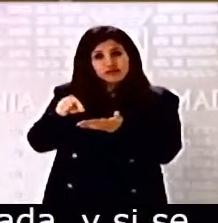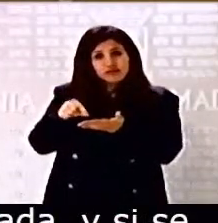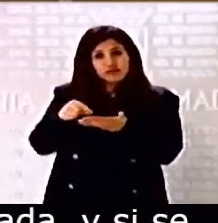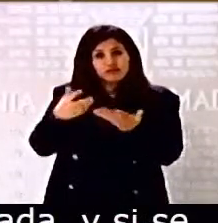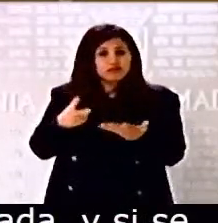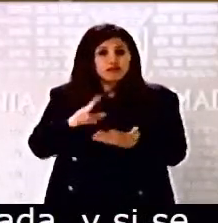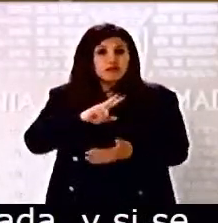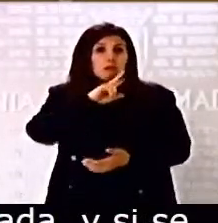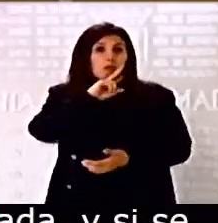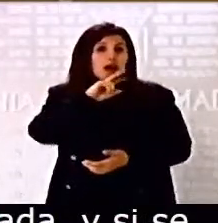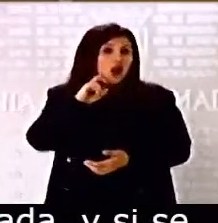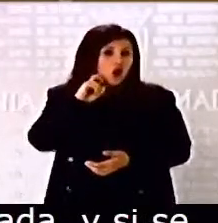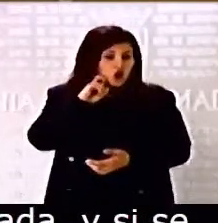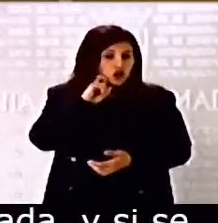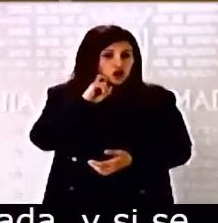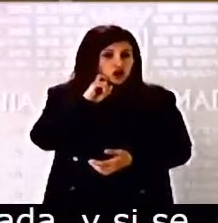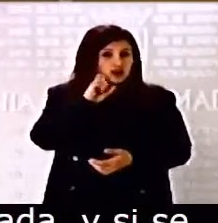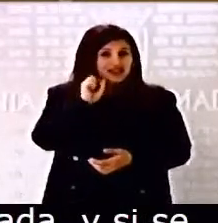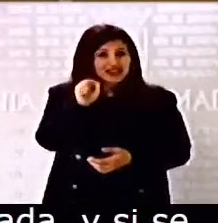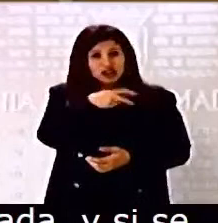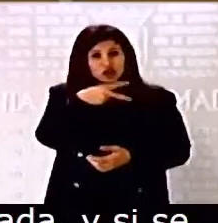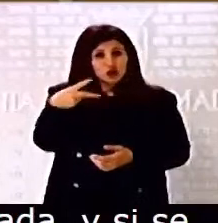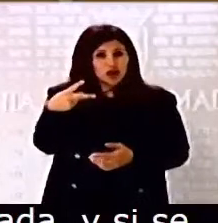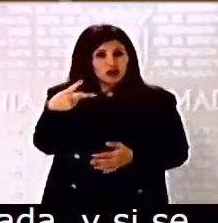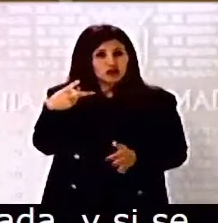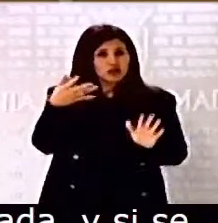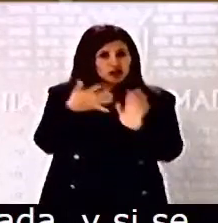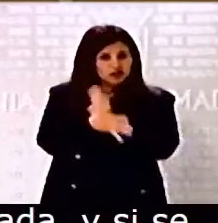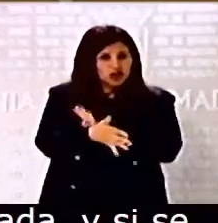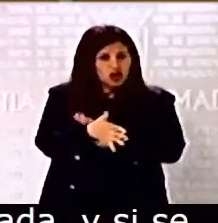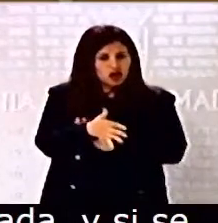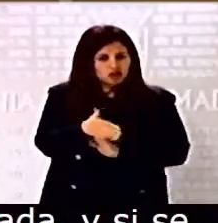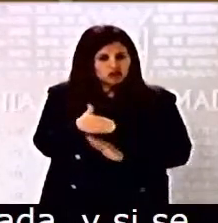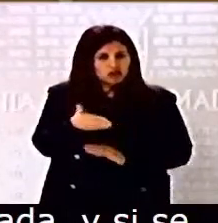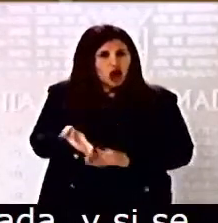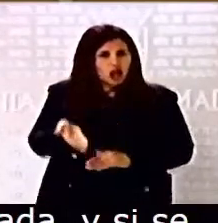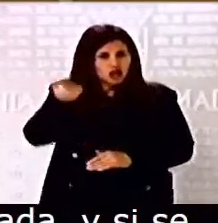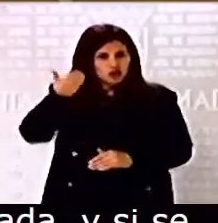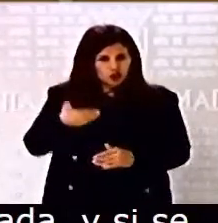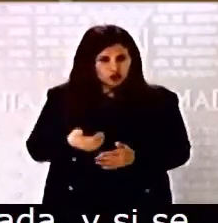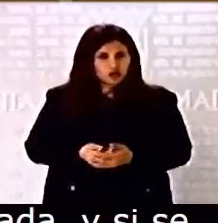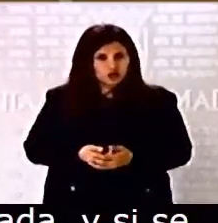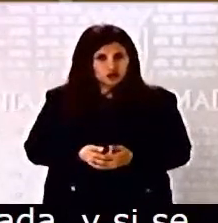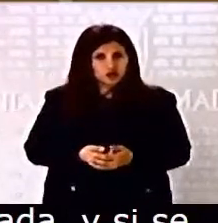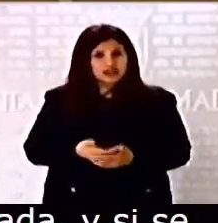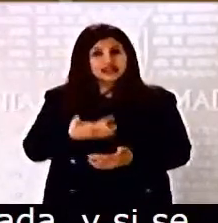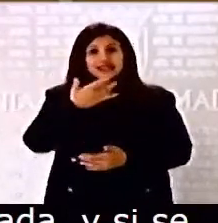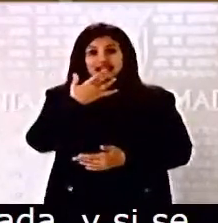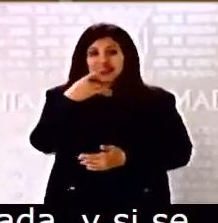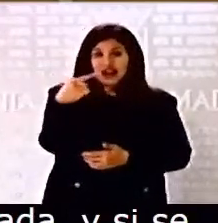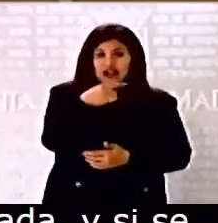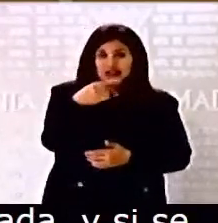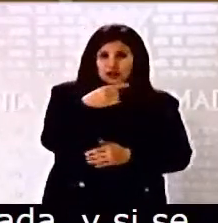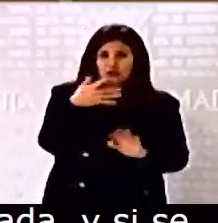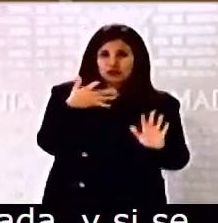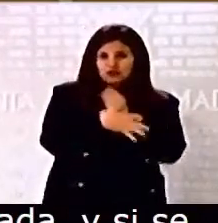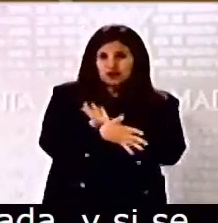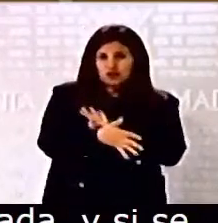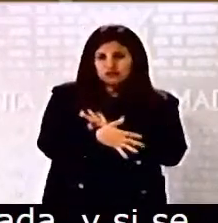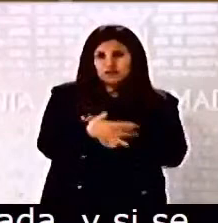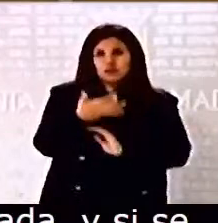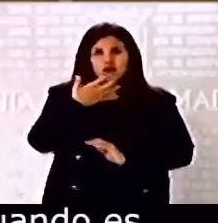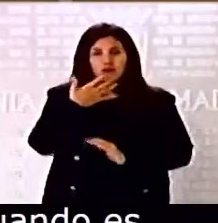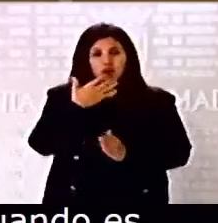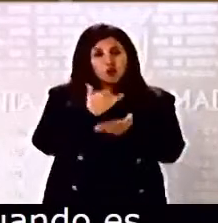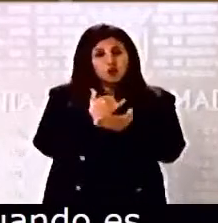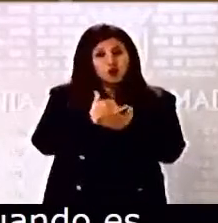el valor predictivo es muy alto cuando es negativo, quiere decir, siendo